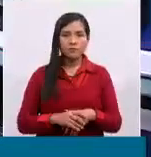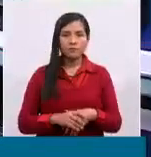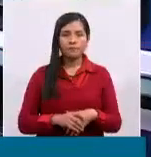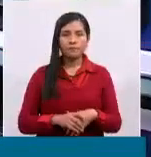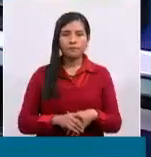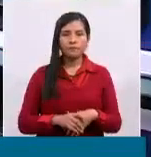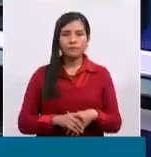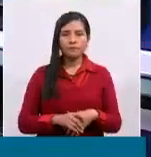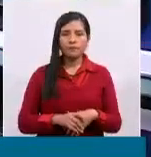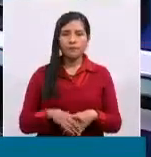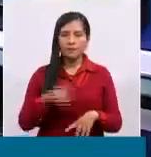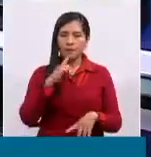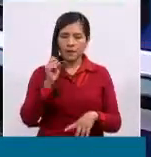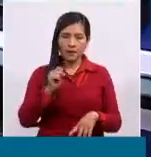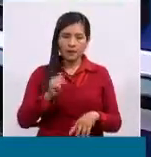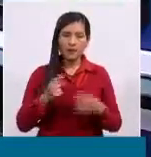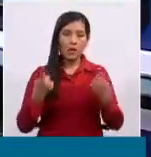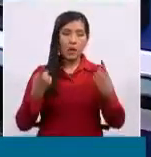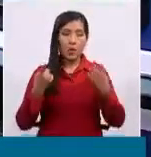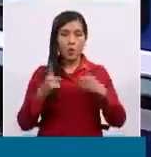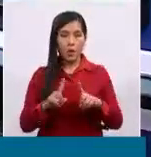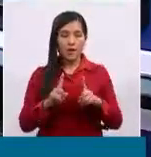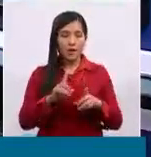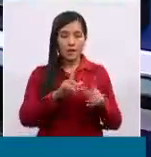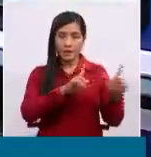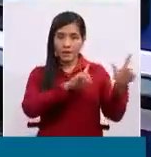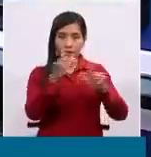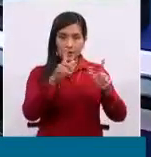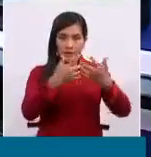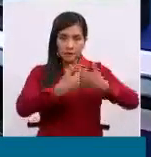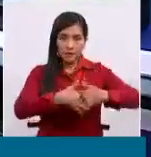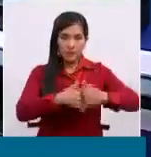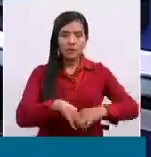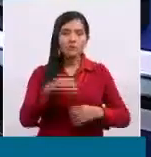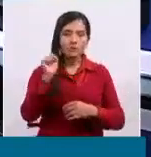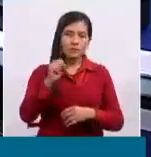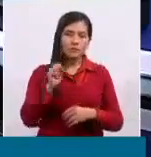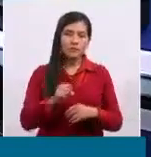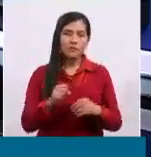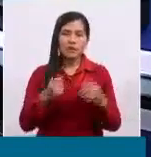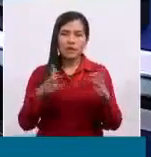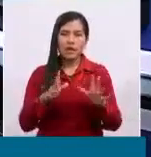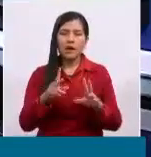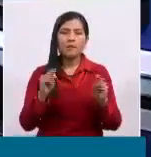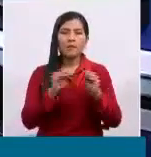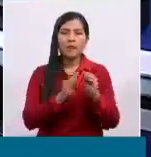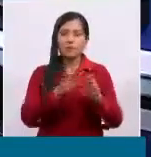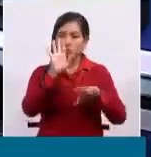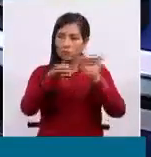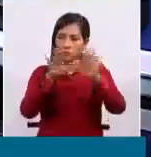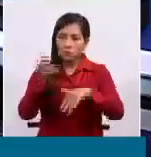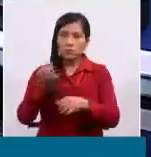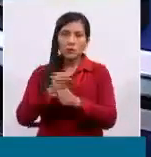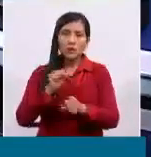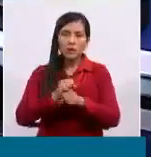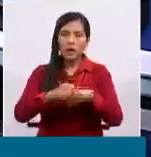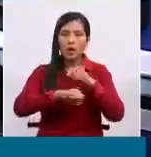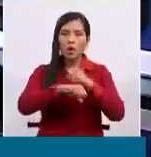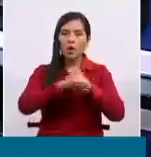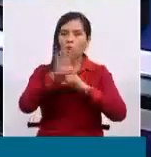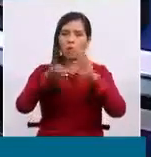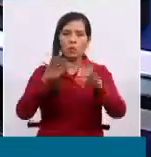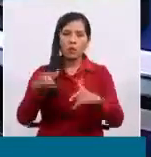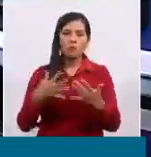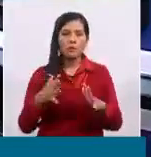Bueno, una vez que esté concluida la planta, va a haber una empleos directos por más de